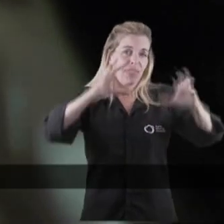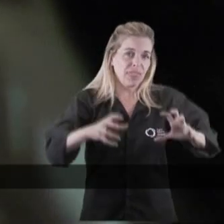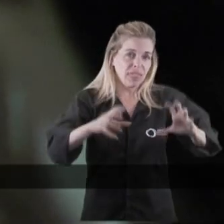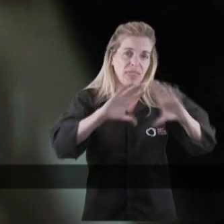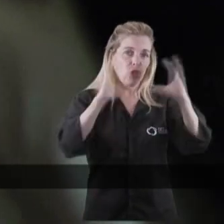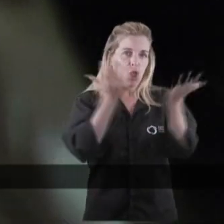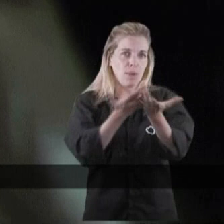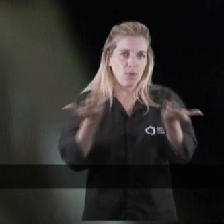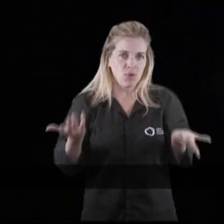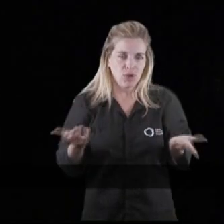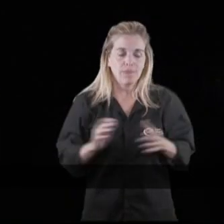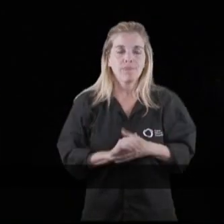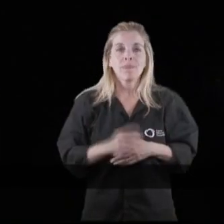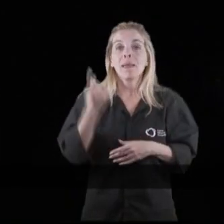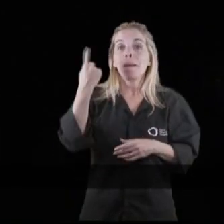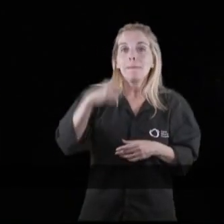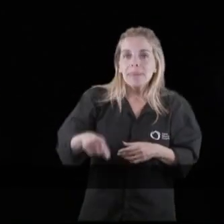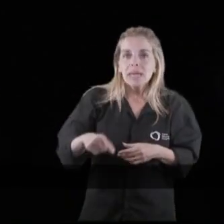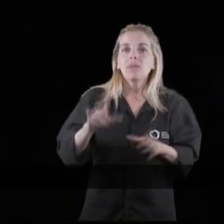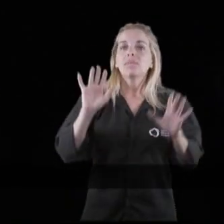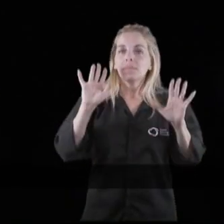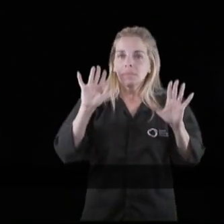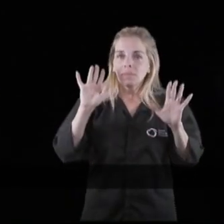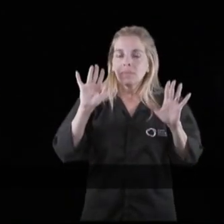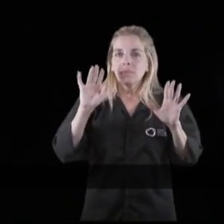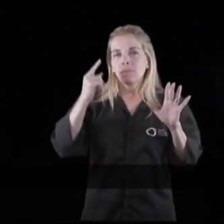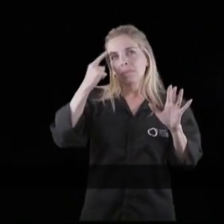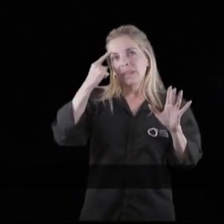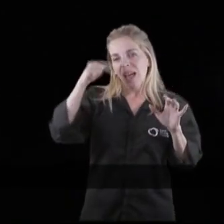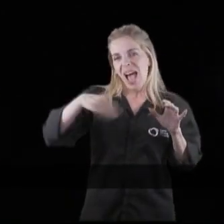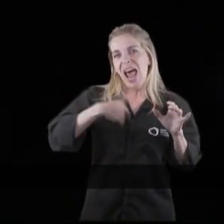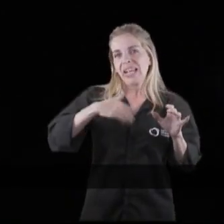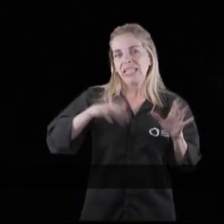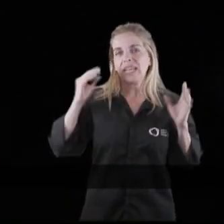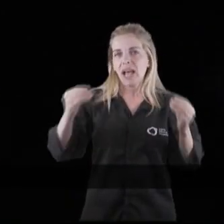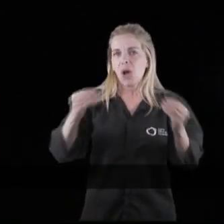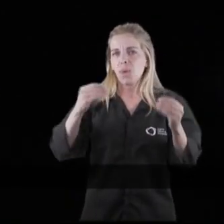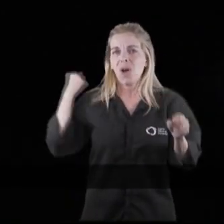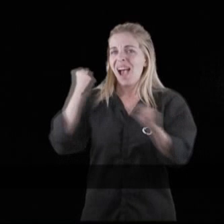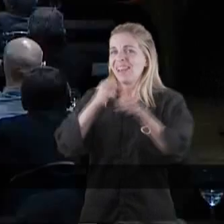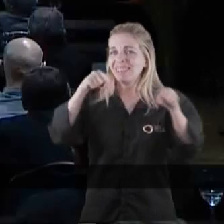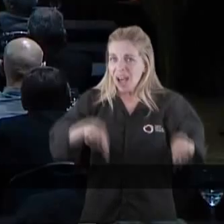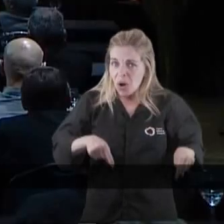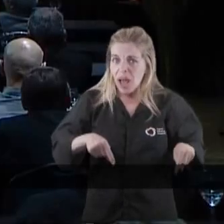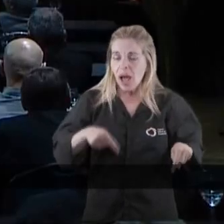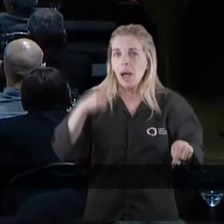Ahora, el secreto es ver cómo nosotros trabajamos como lo hicimos hasta ahora.